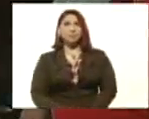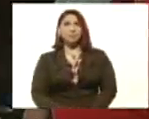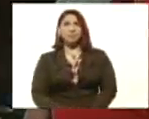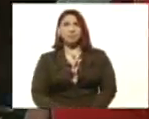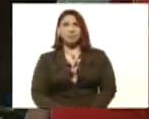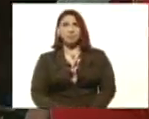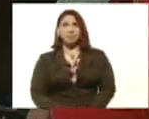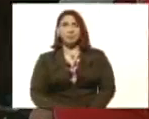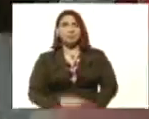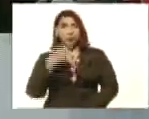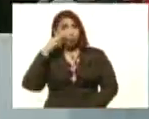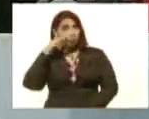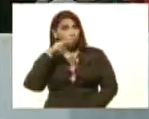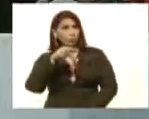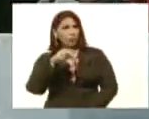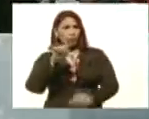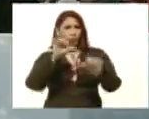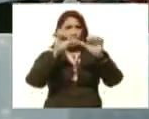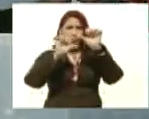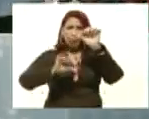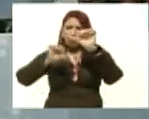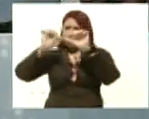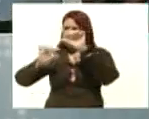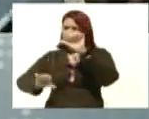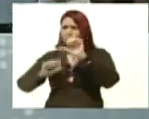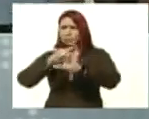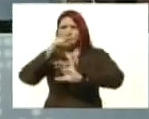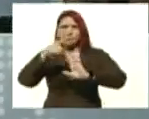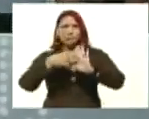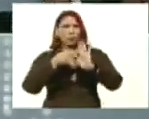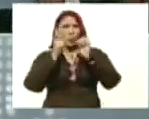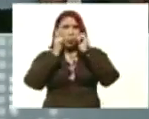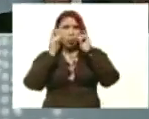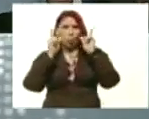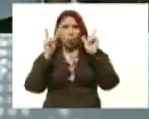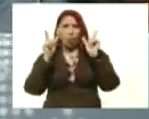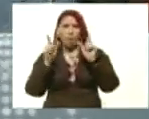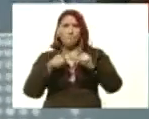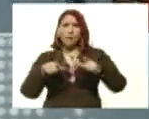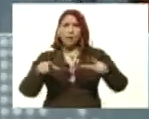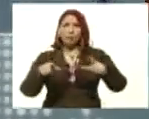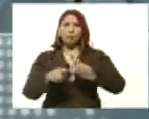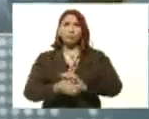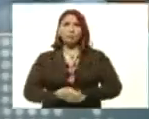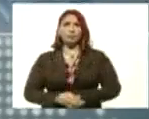Perfecto, viendo detalladamente todos esos espacios,